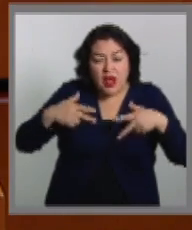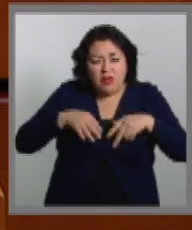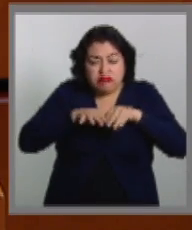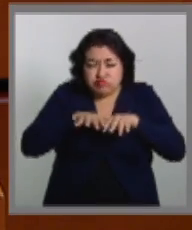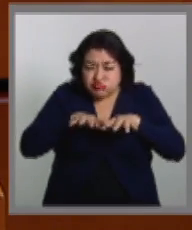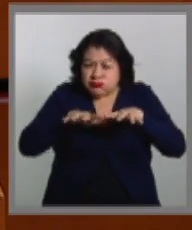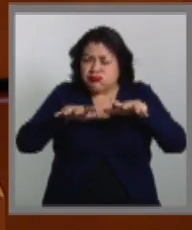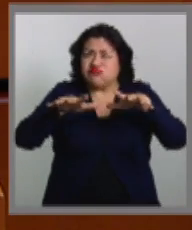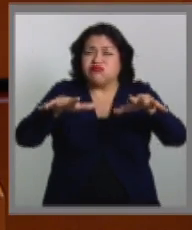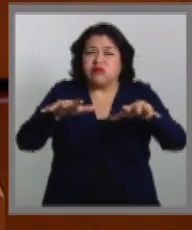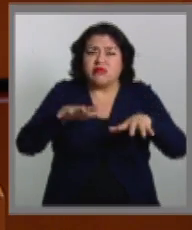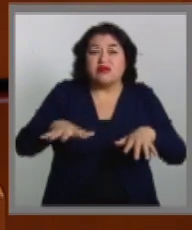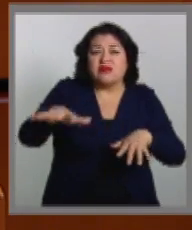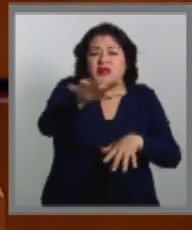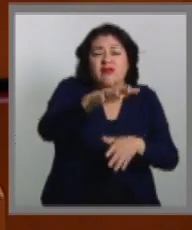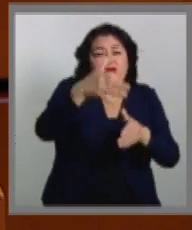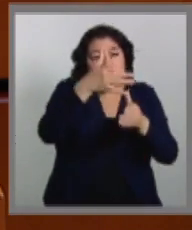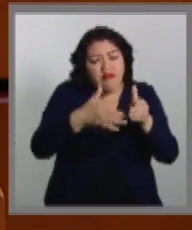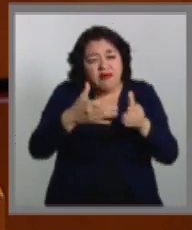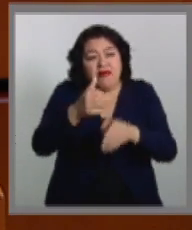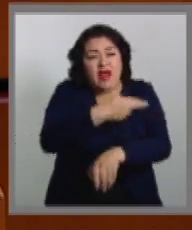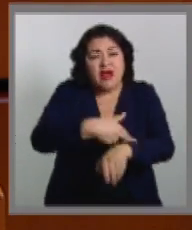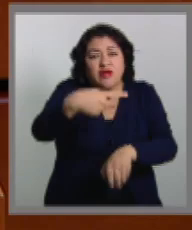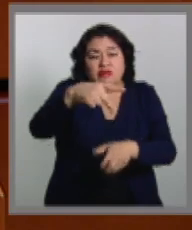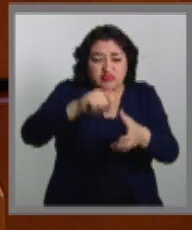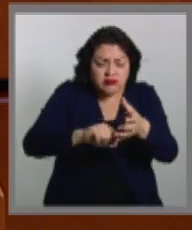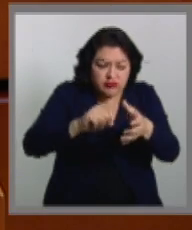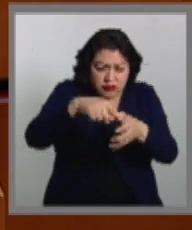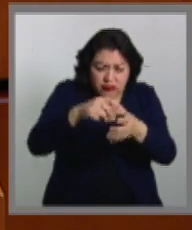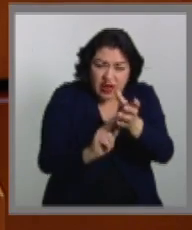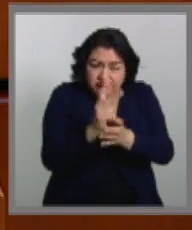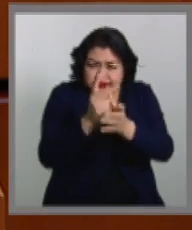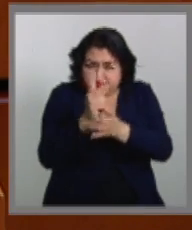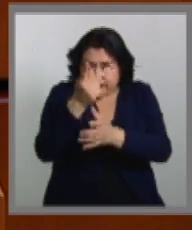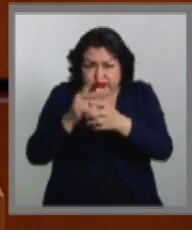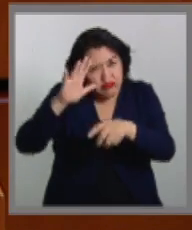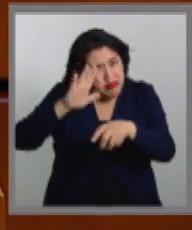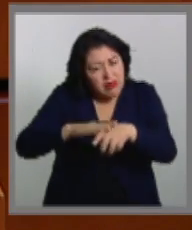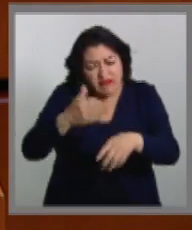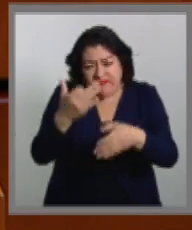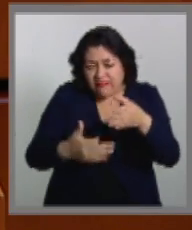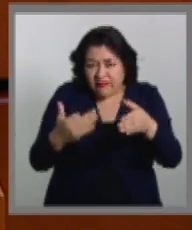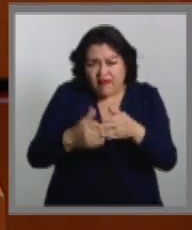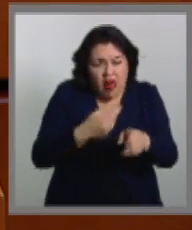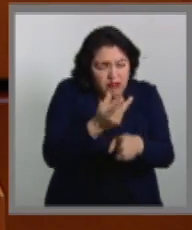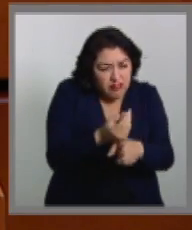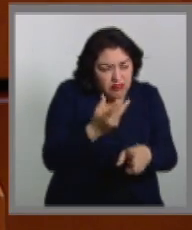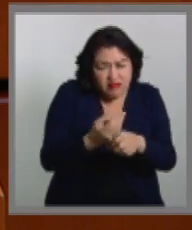que necesitan mejorar sus sistemas de producción y que demandan o que